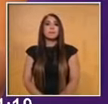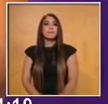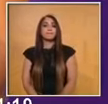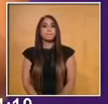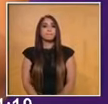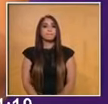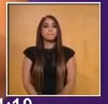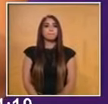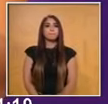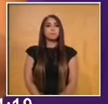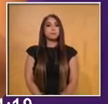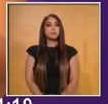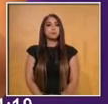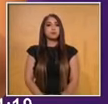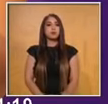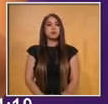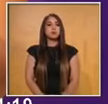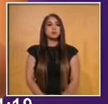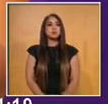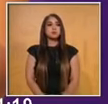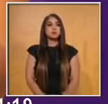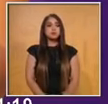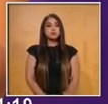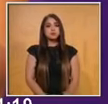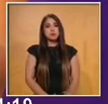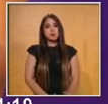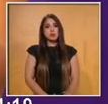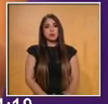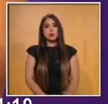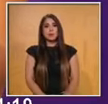¿Ok? Otra vez a la mitad.